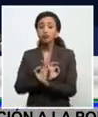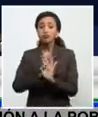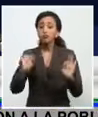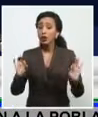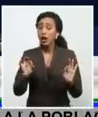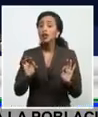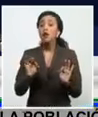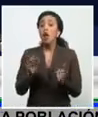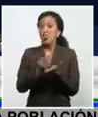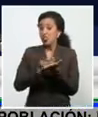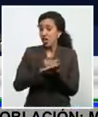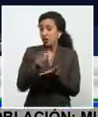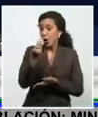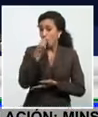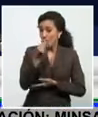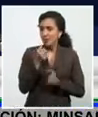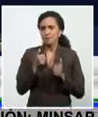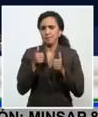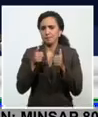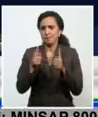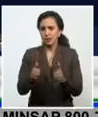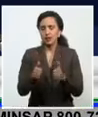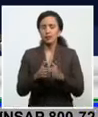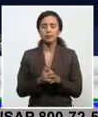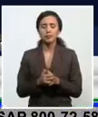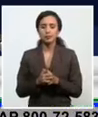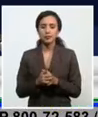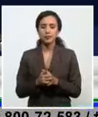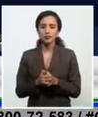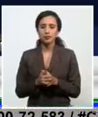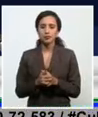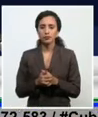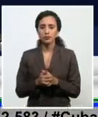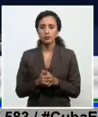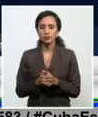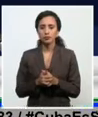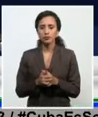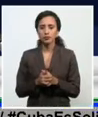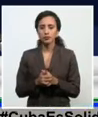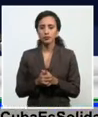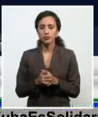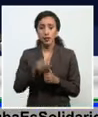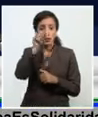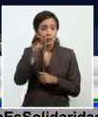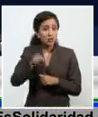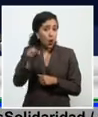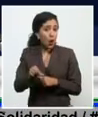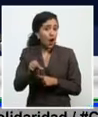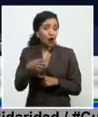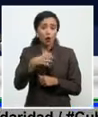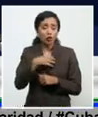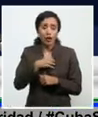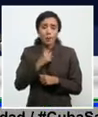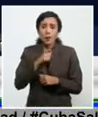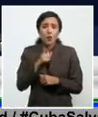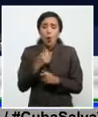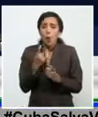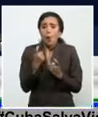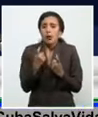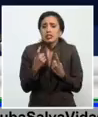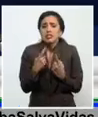higiénico-dietética y en el caso de los que no tengan una necesidad imperiosa de estar saliendo en